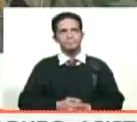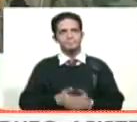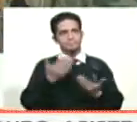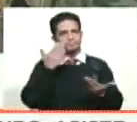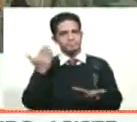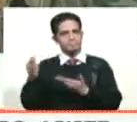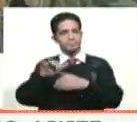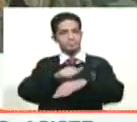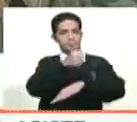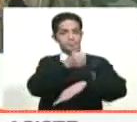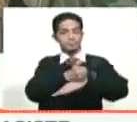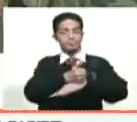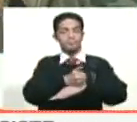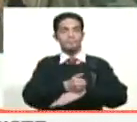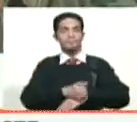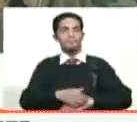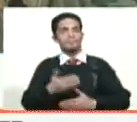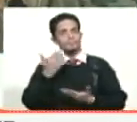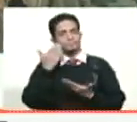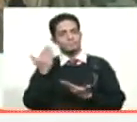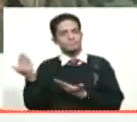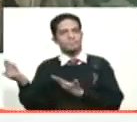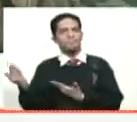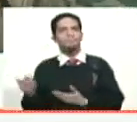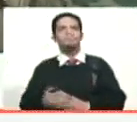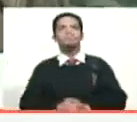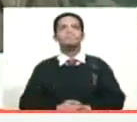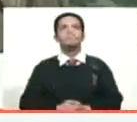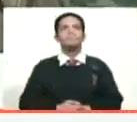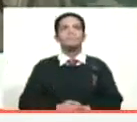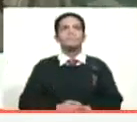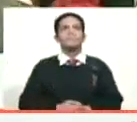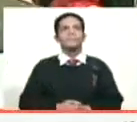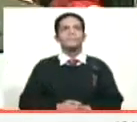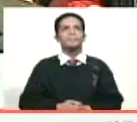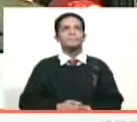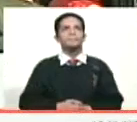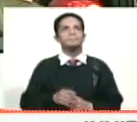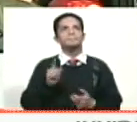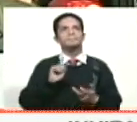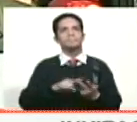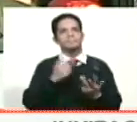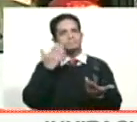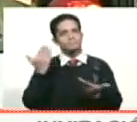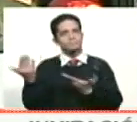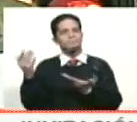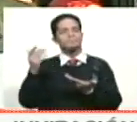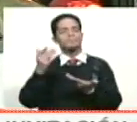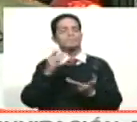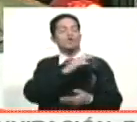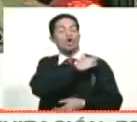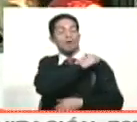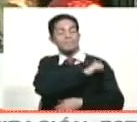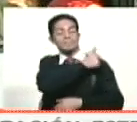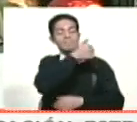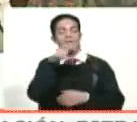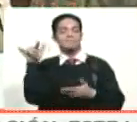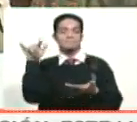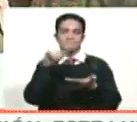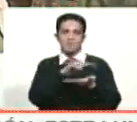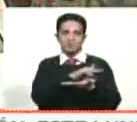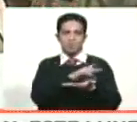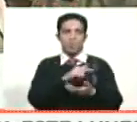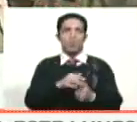comandante de la Armada Bolivariana, almirante Alessandrelo, comandante de la Aviación Militar Bolivariana, mayor general